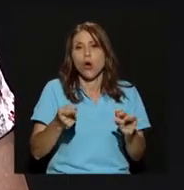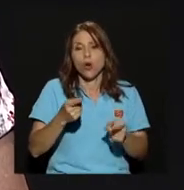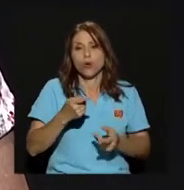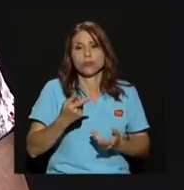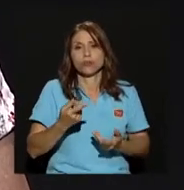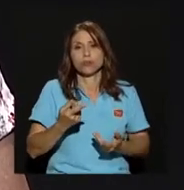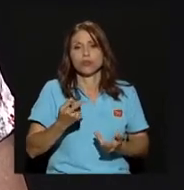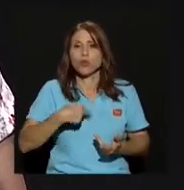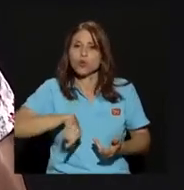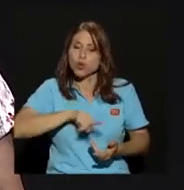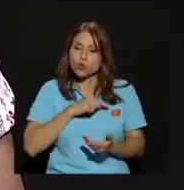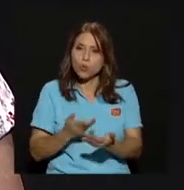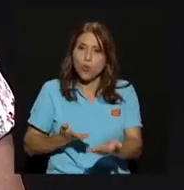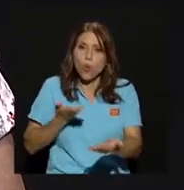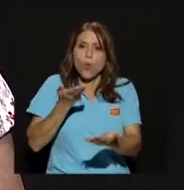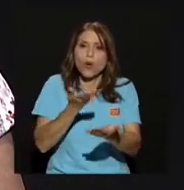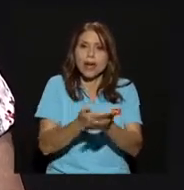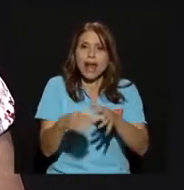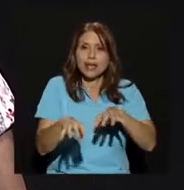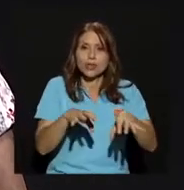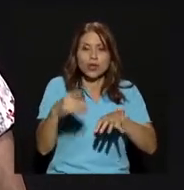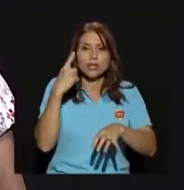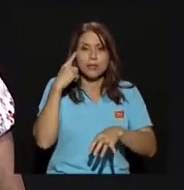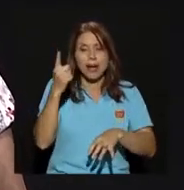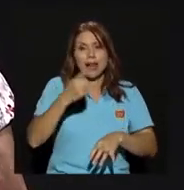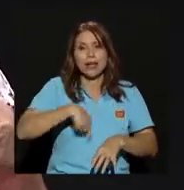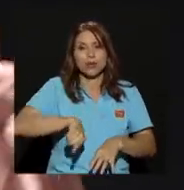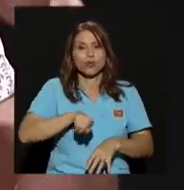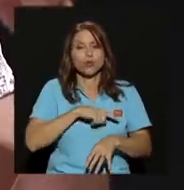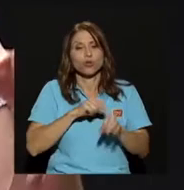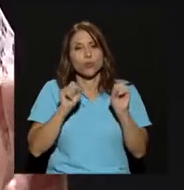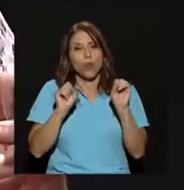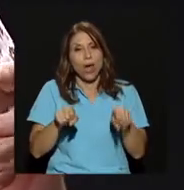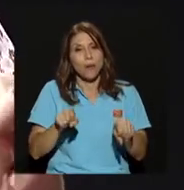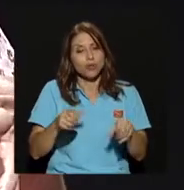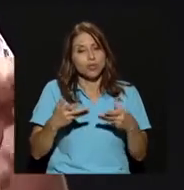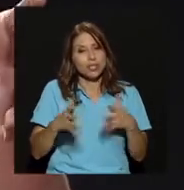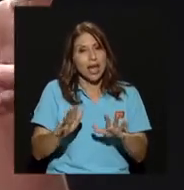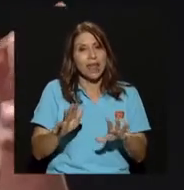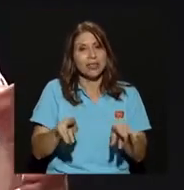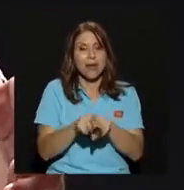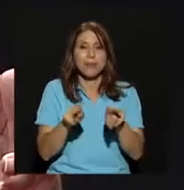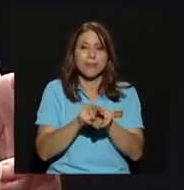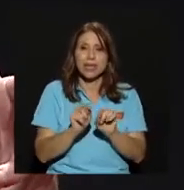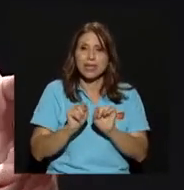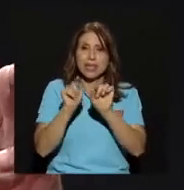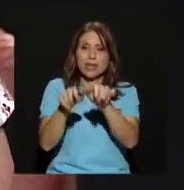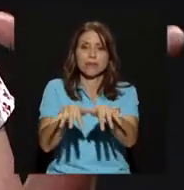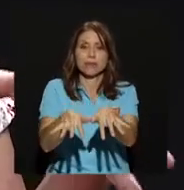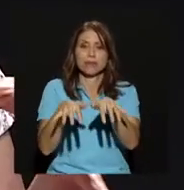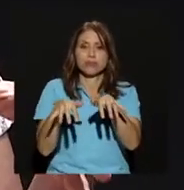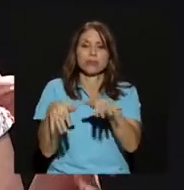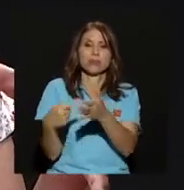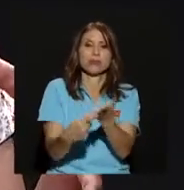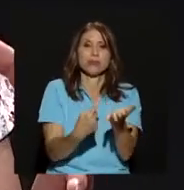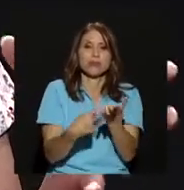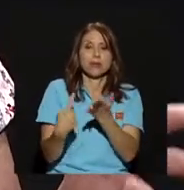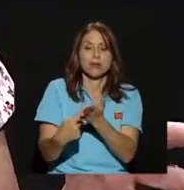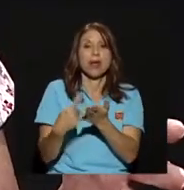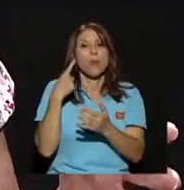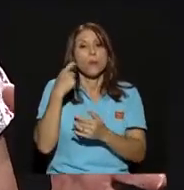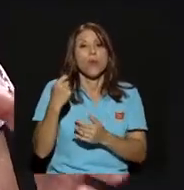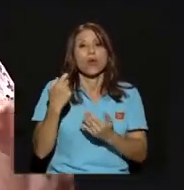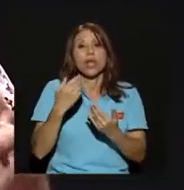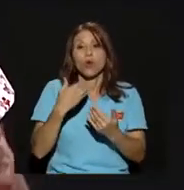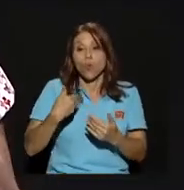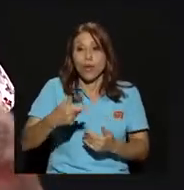proponernos acciones para que nosotros también podamos colocar eso en el plenario, porque también cuando estamos en plenario todo se